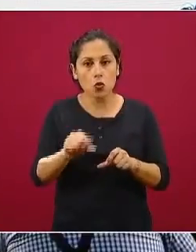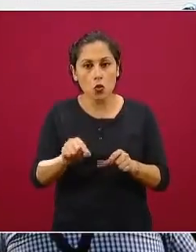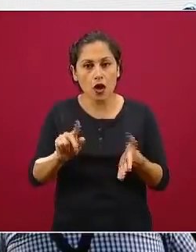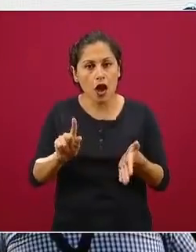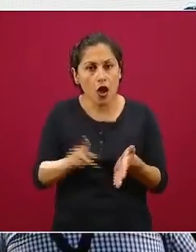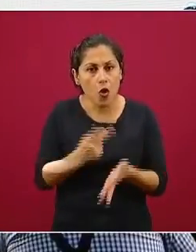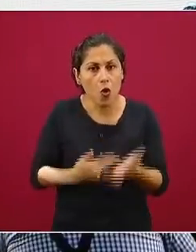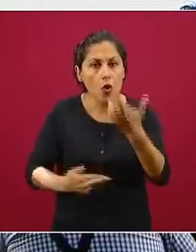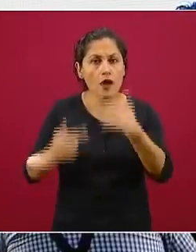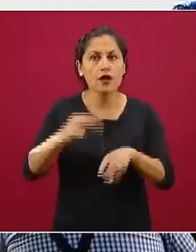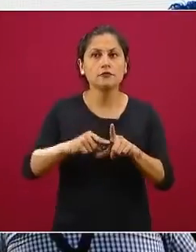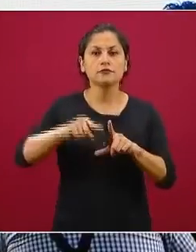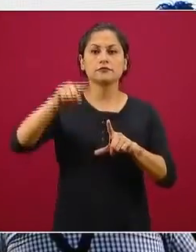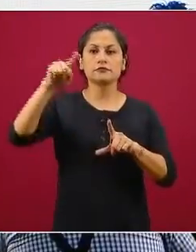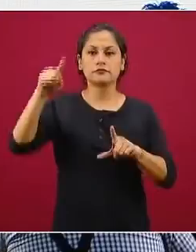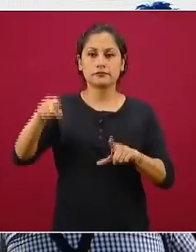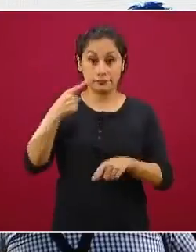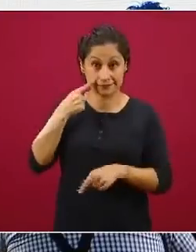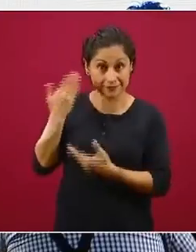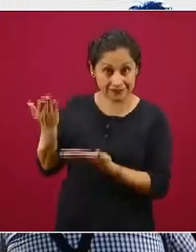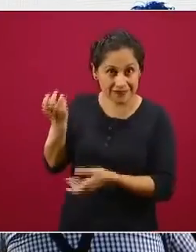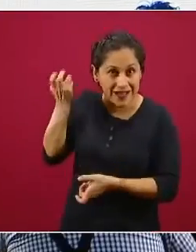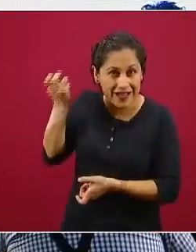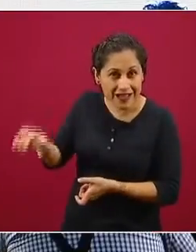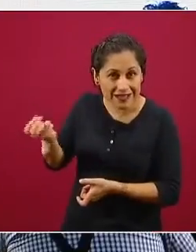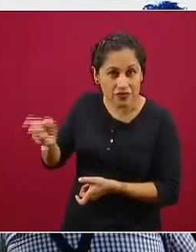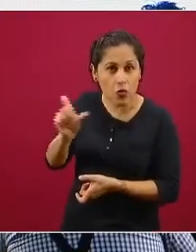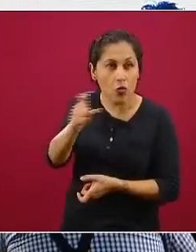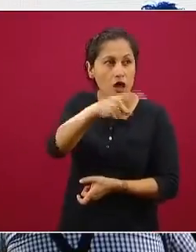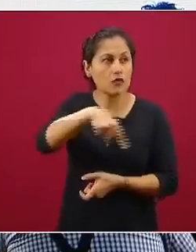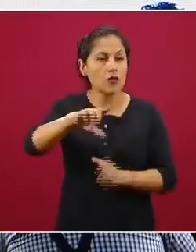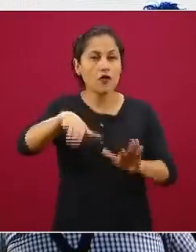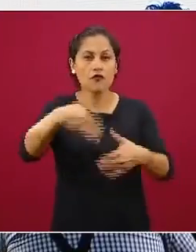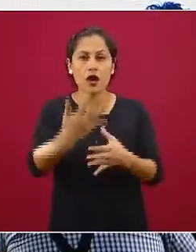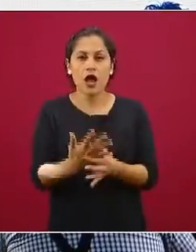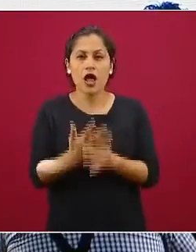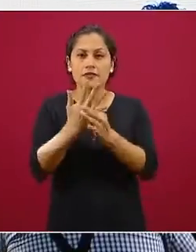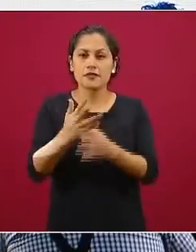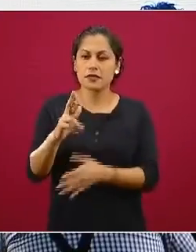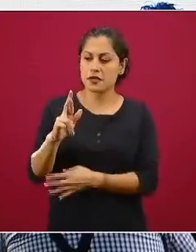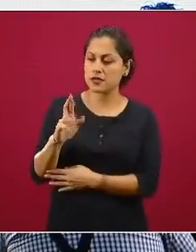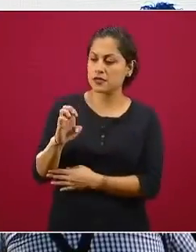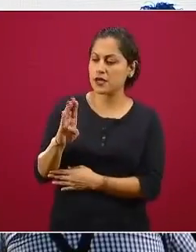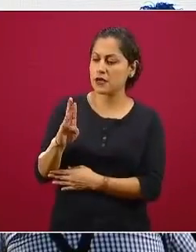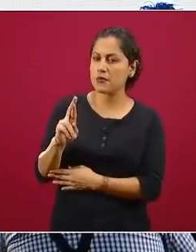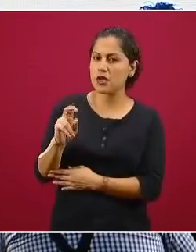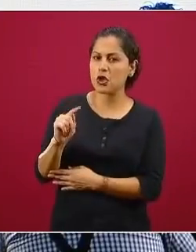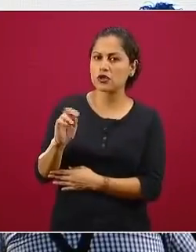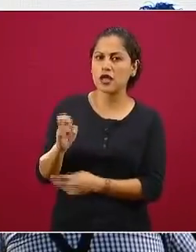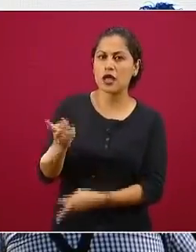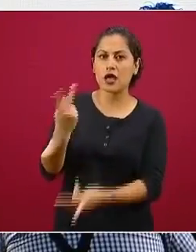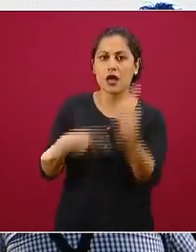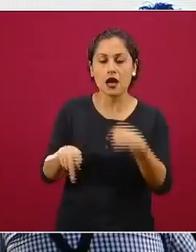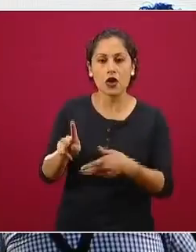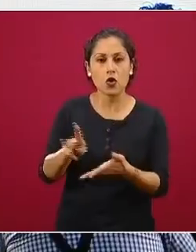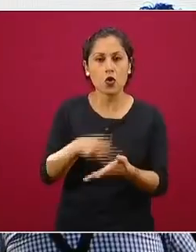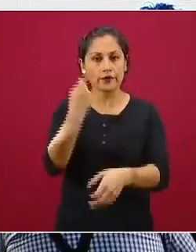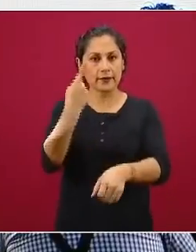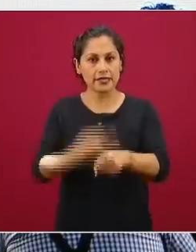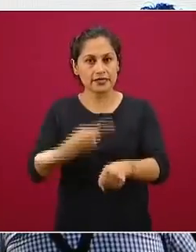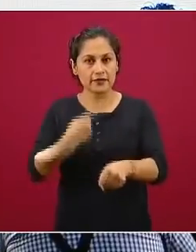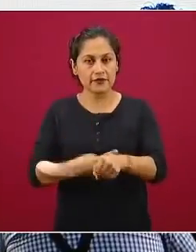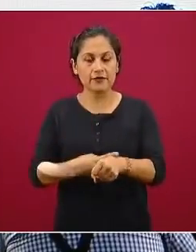del peligro del rebrote, a esto nos referimos. A esto nos referimos. Algunas personas se han inquietado pensando en que se hable